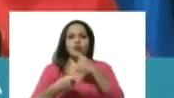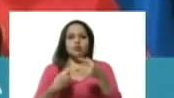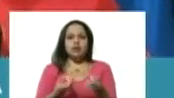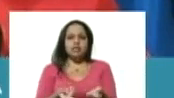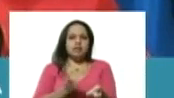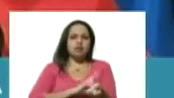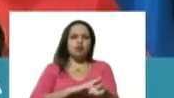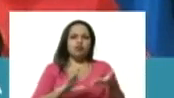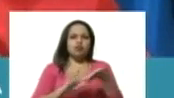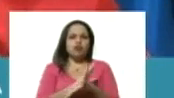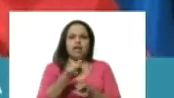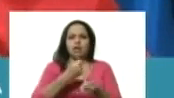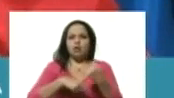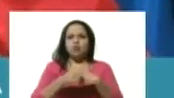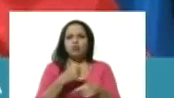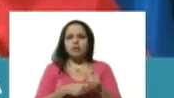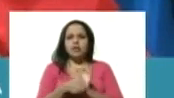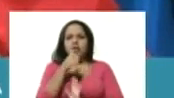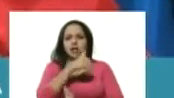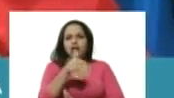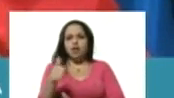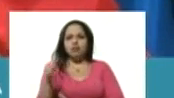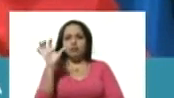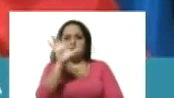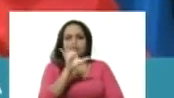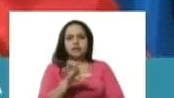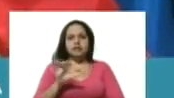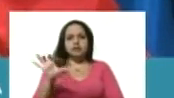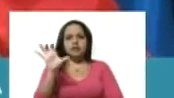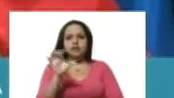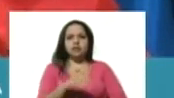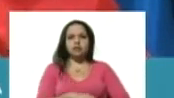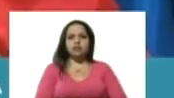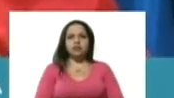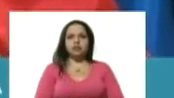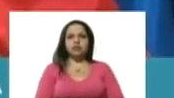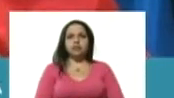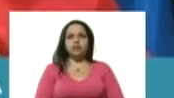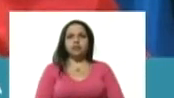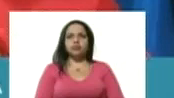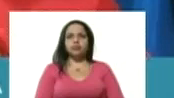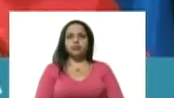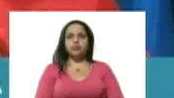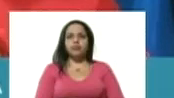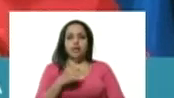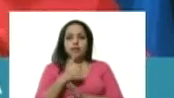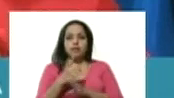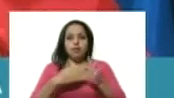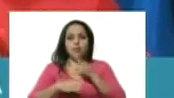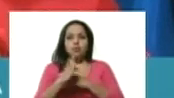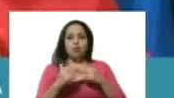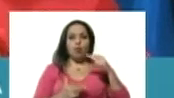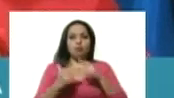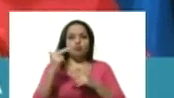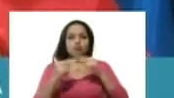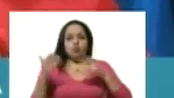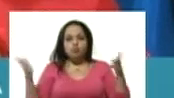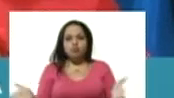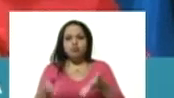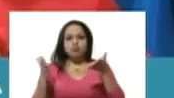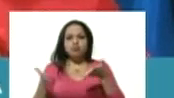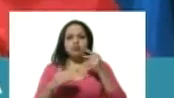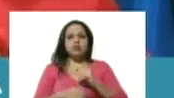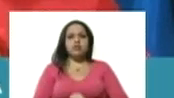las economías de cada uno de los países. Debemos ir también construyendo y avanzando en las